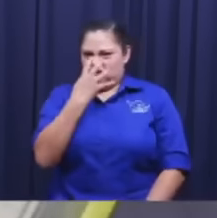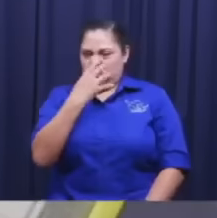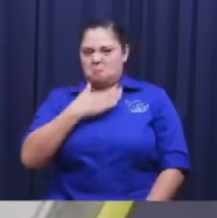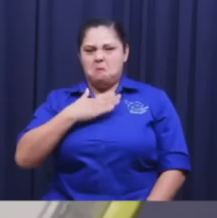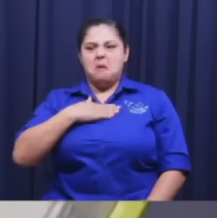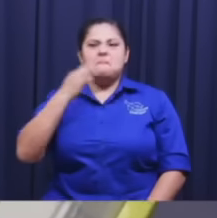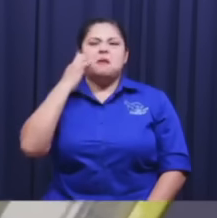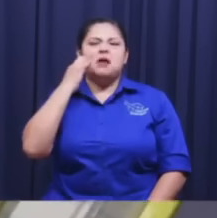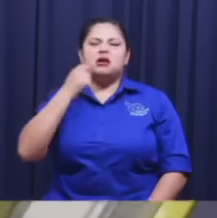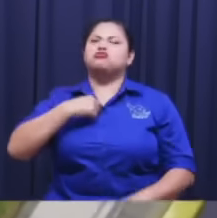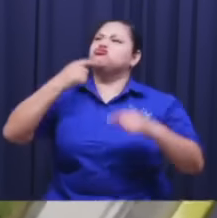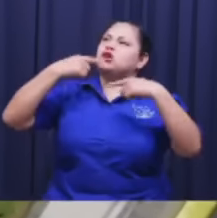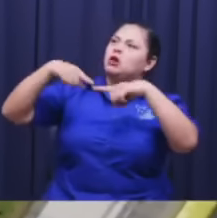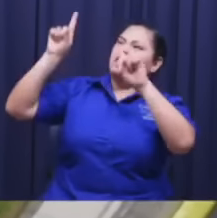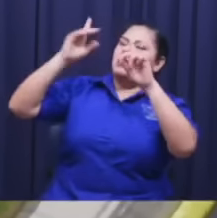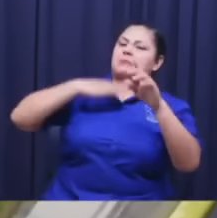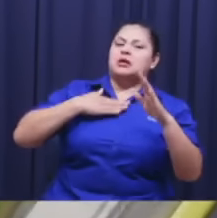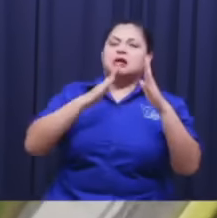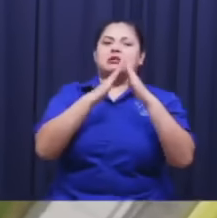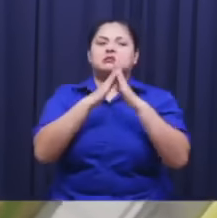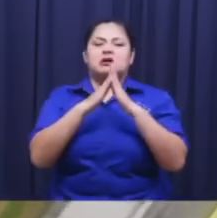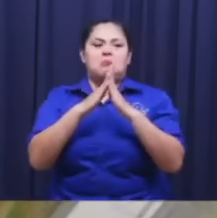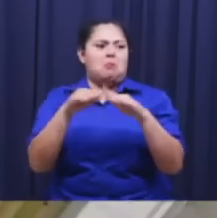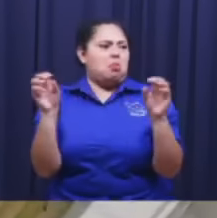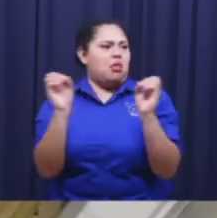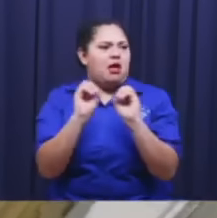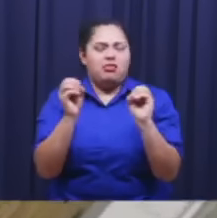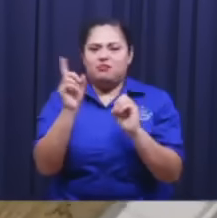y todo. Y me fui a la casa, sin nada.